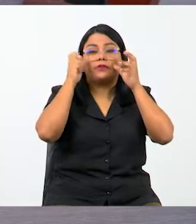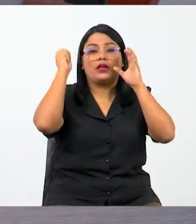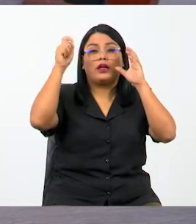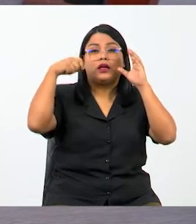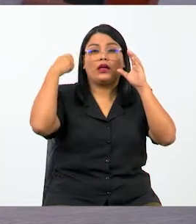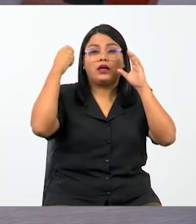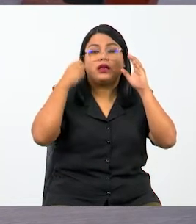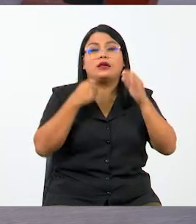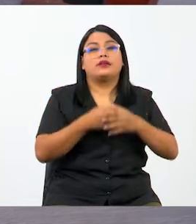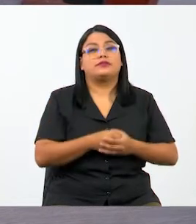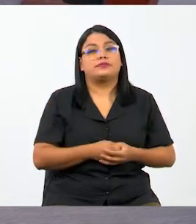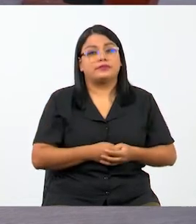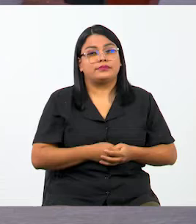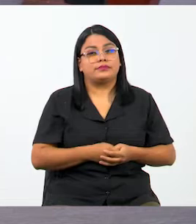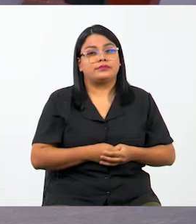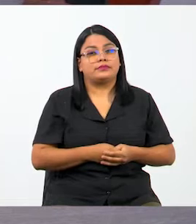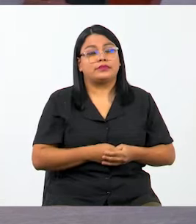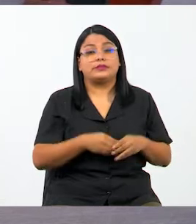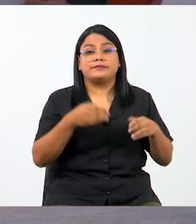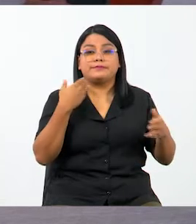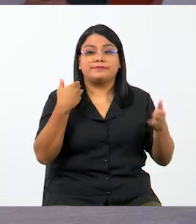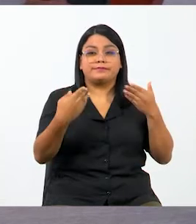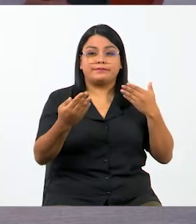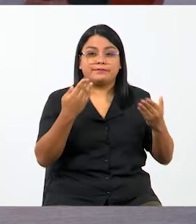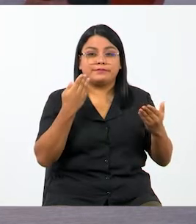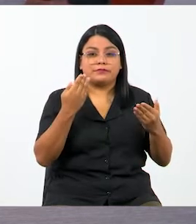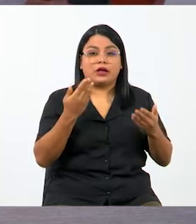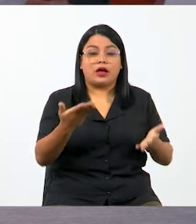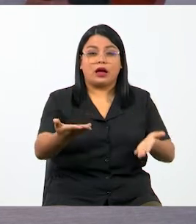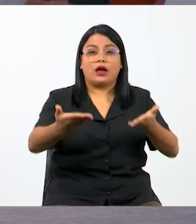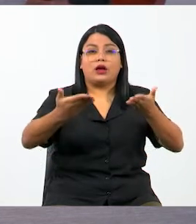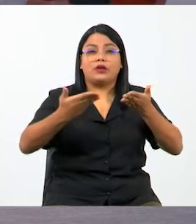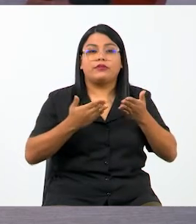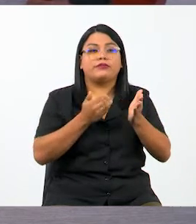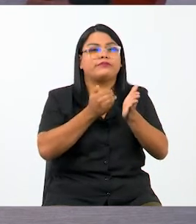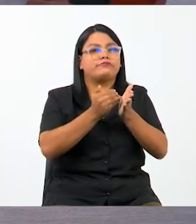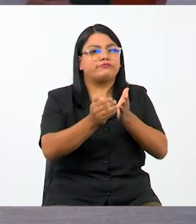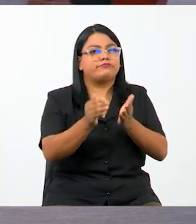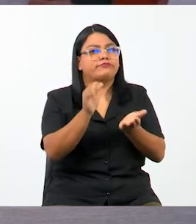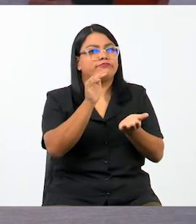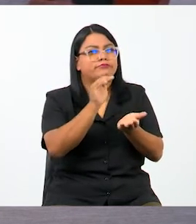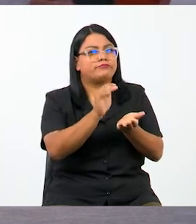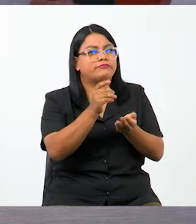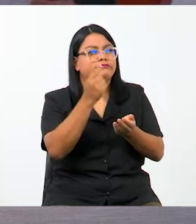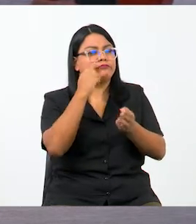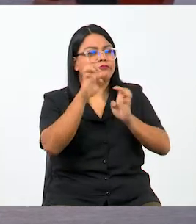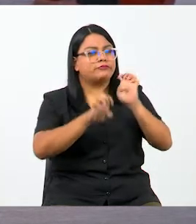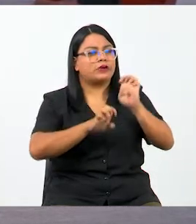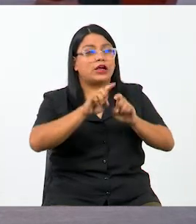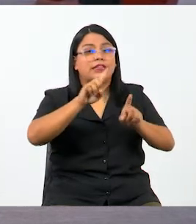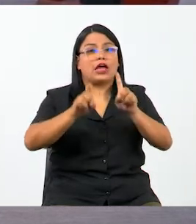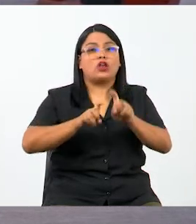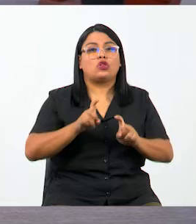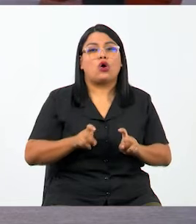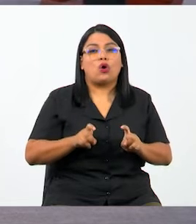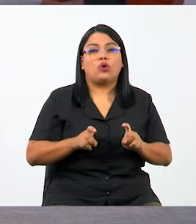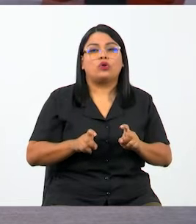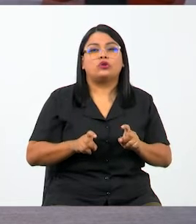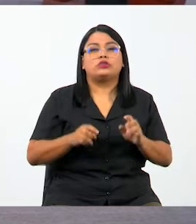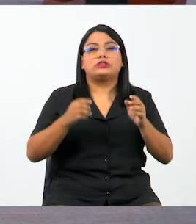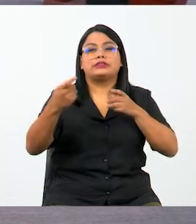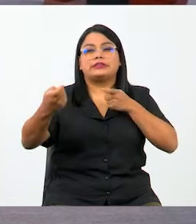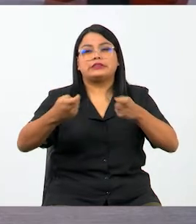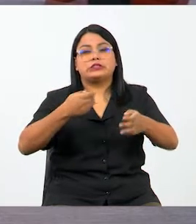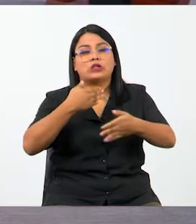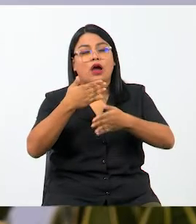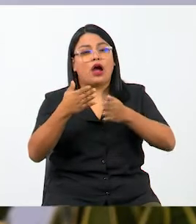estas orientaciones que nos ayudarán a iniciar la unidad. Evaluación diagnóstica, gestión de aula, producto de unidad, y